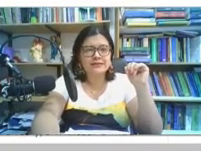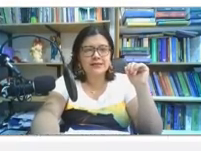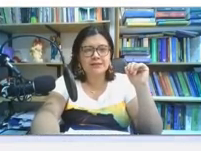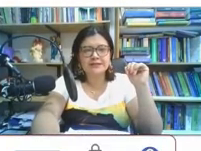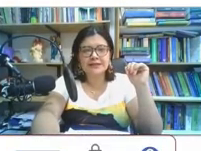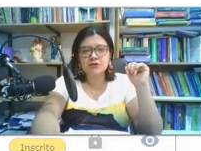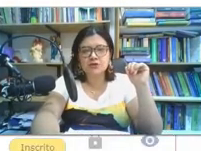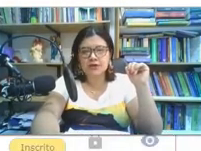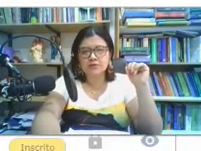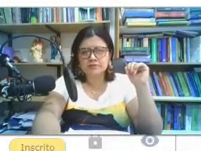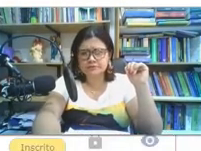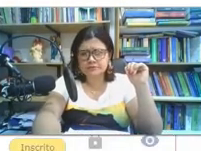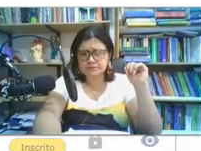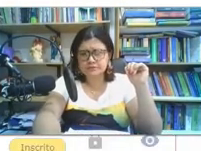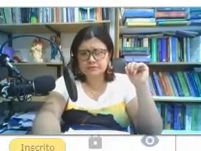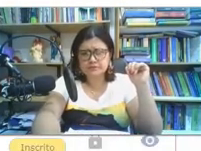tenía inicialmente seleccionado